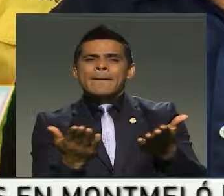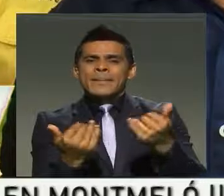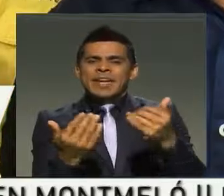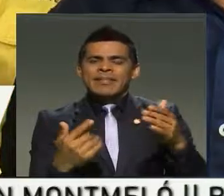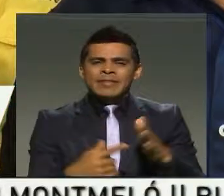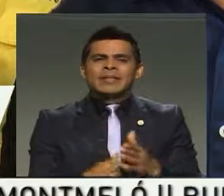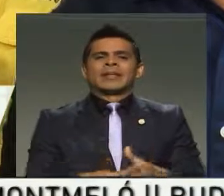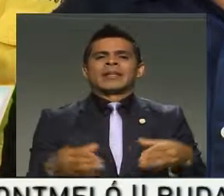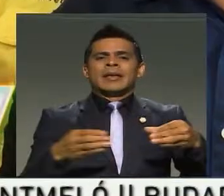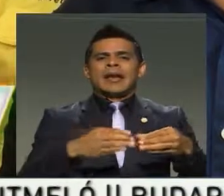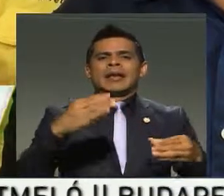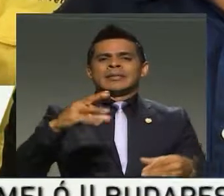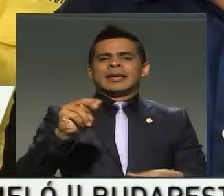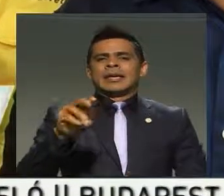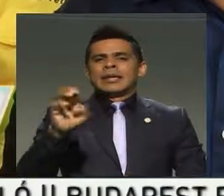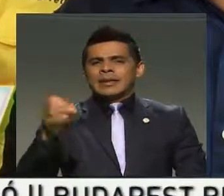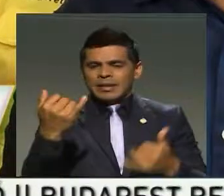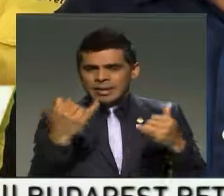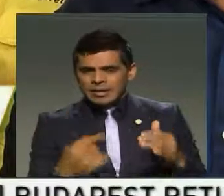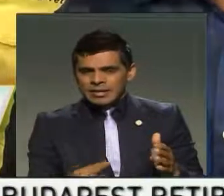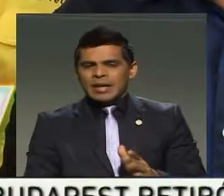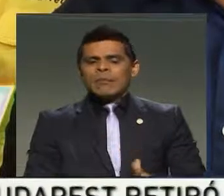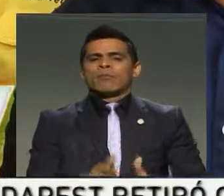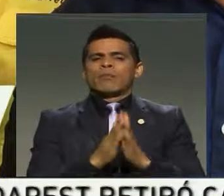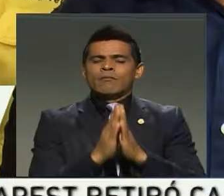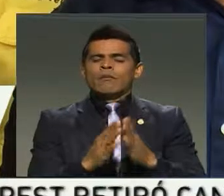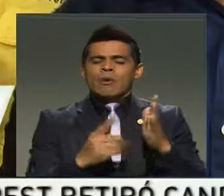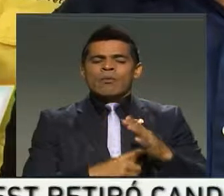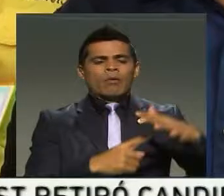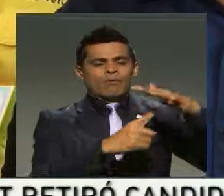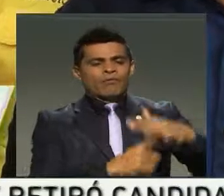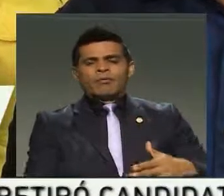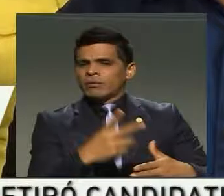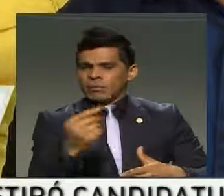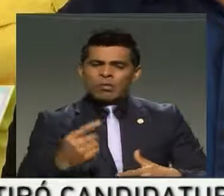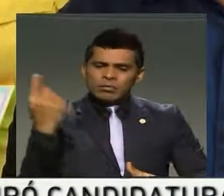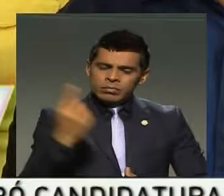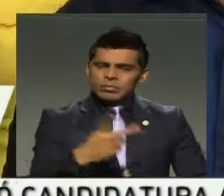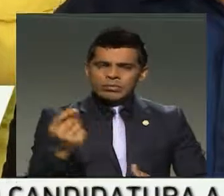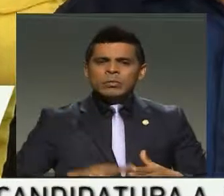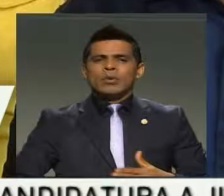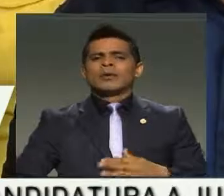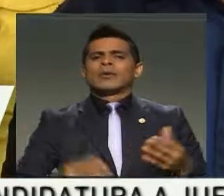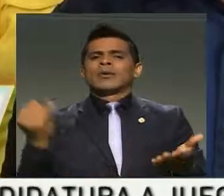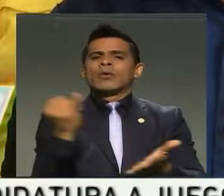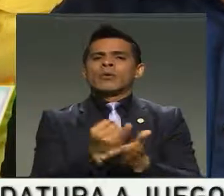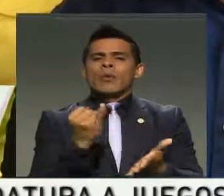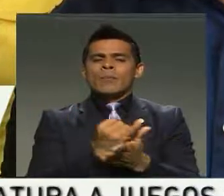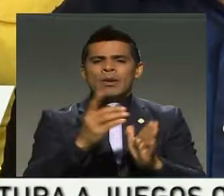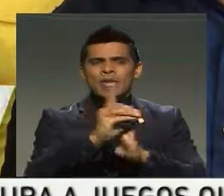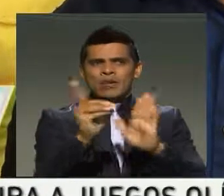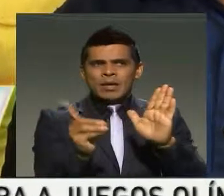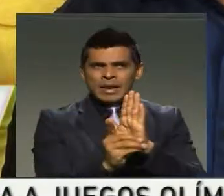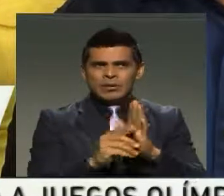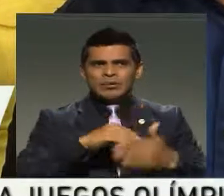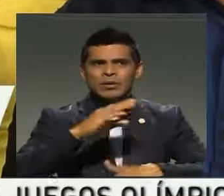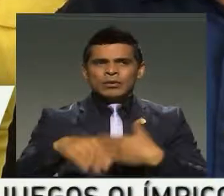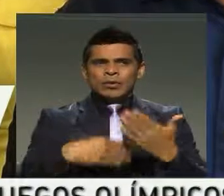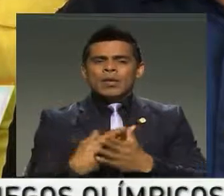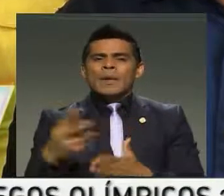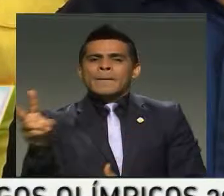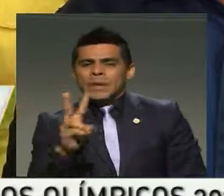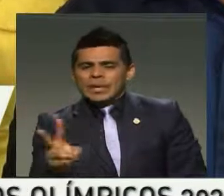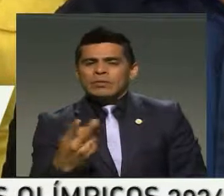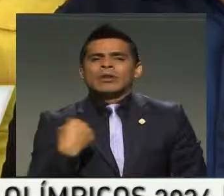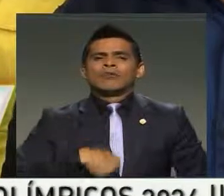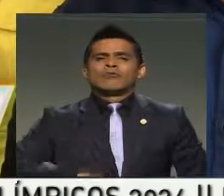Nacional Electoral que deje de actuar de una forma arbitraria y que se ponga a derecho con los venezolanos que tenemos nuestra